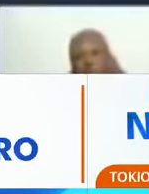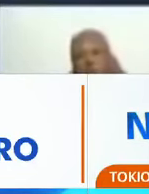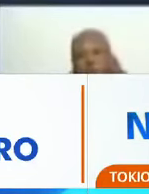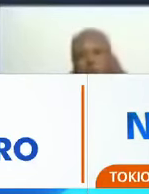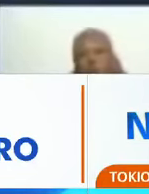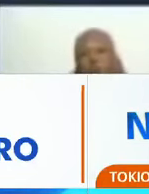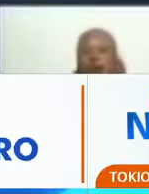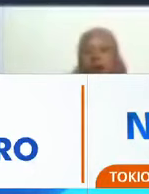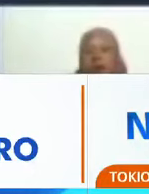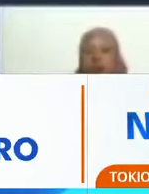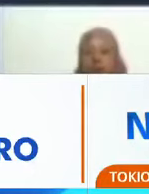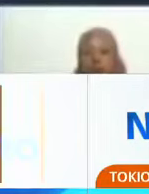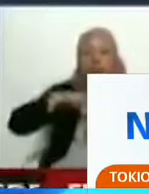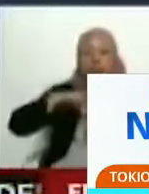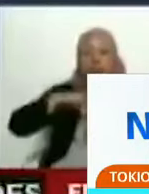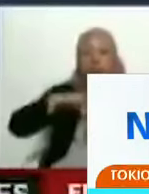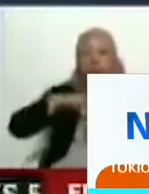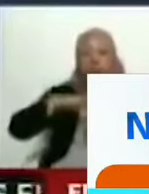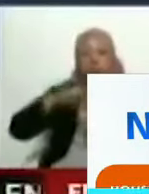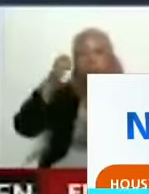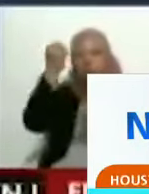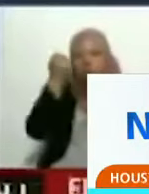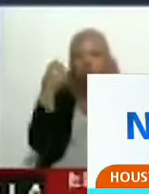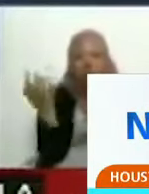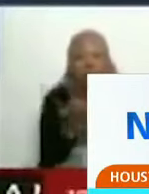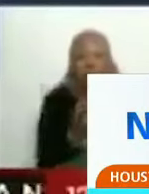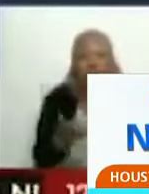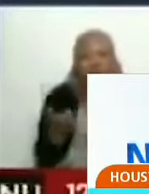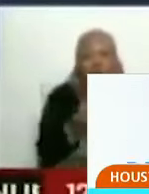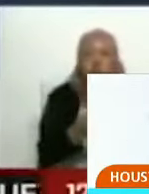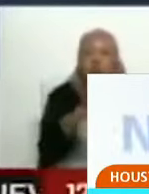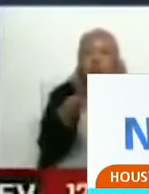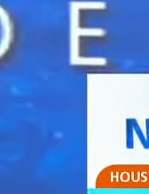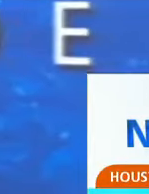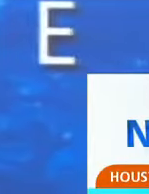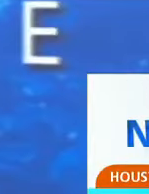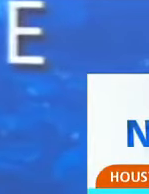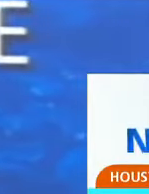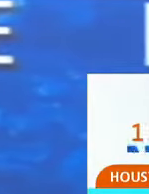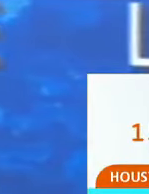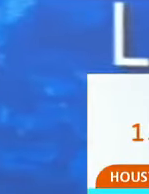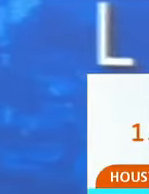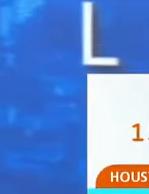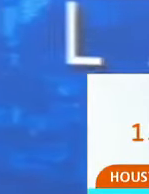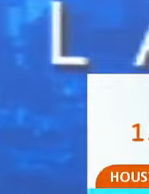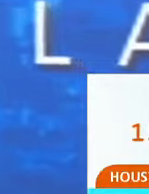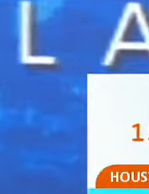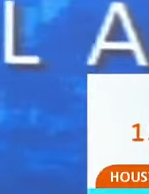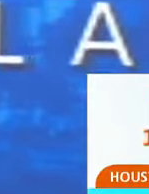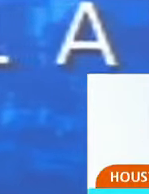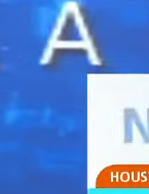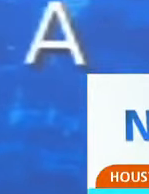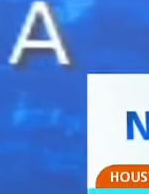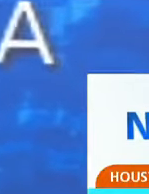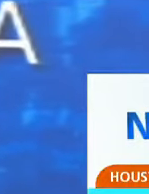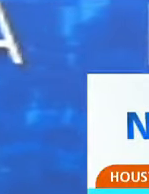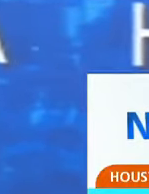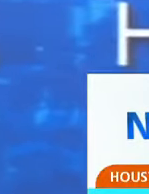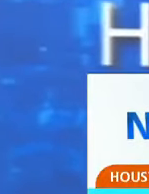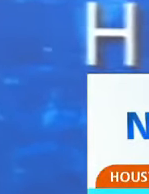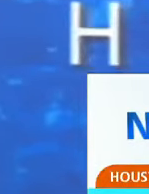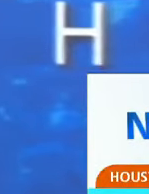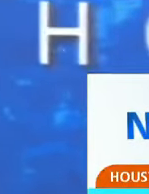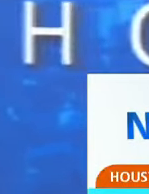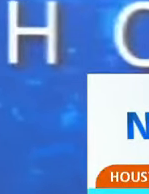del estado táchira terrorismo y asociación la abogada y activista Y actualmente directora ejecutiva del